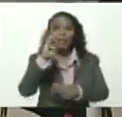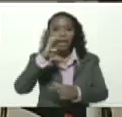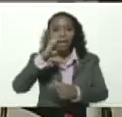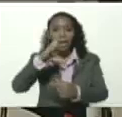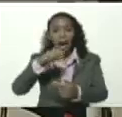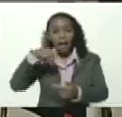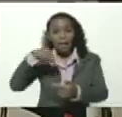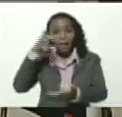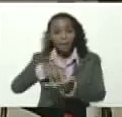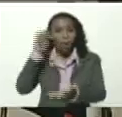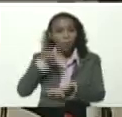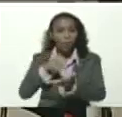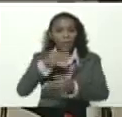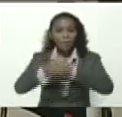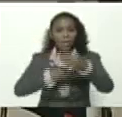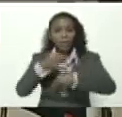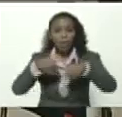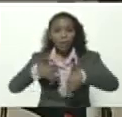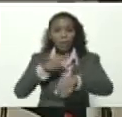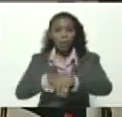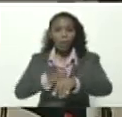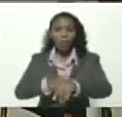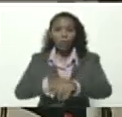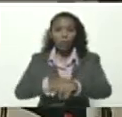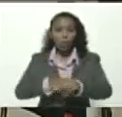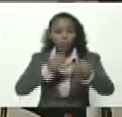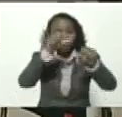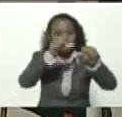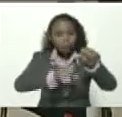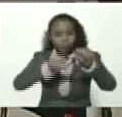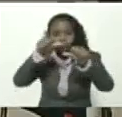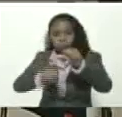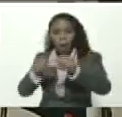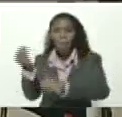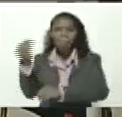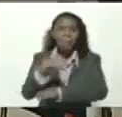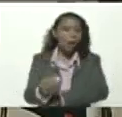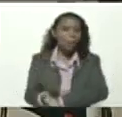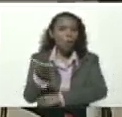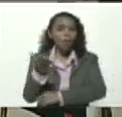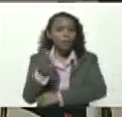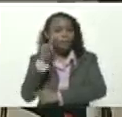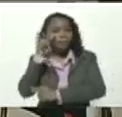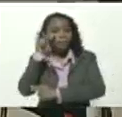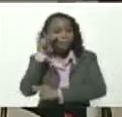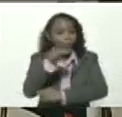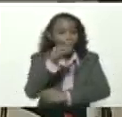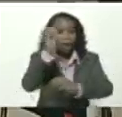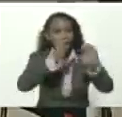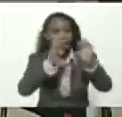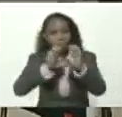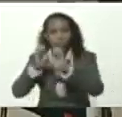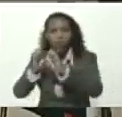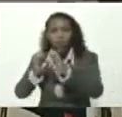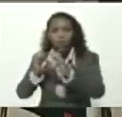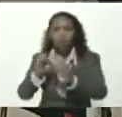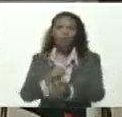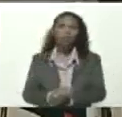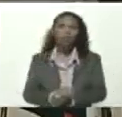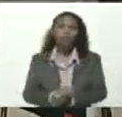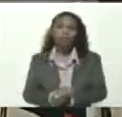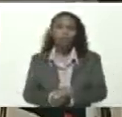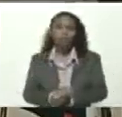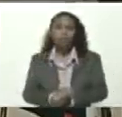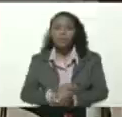en este momento una de las auditorías más relevantes, más importantes,